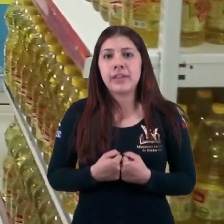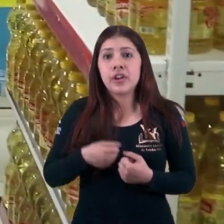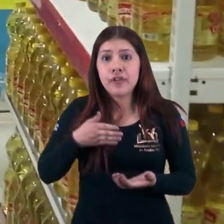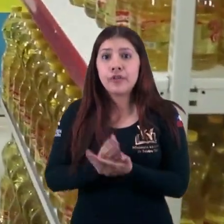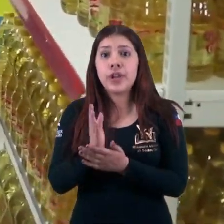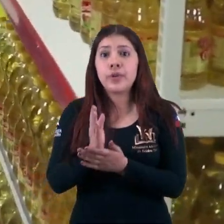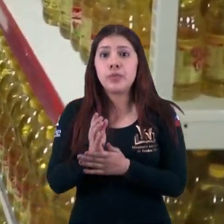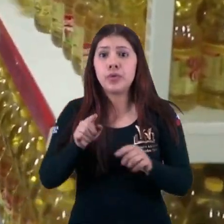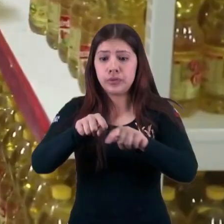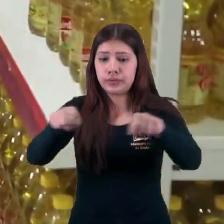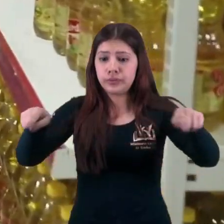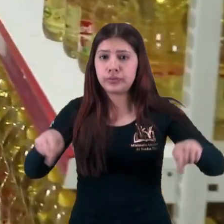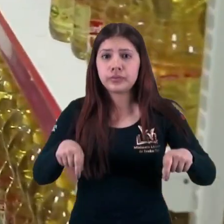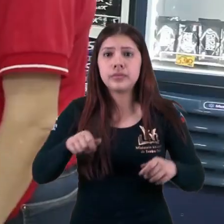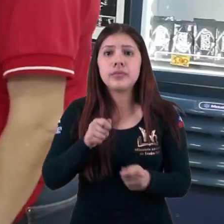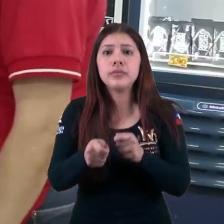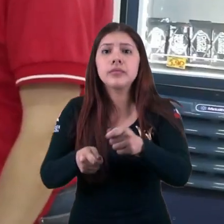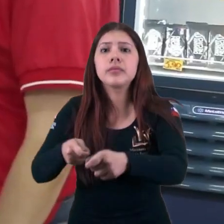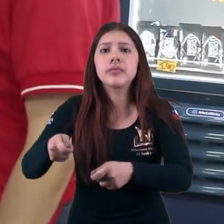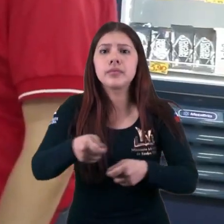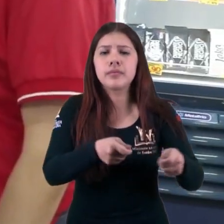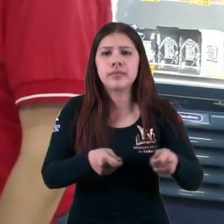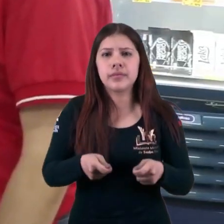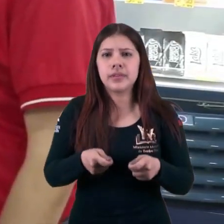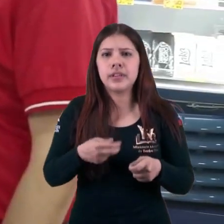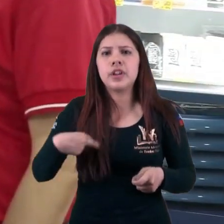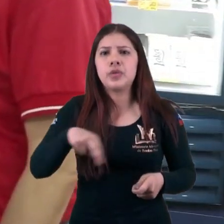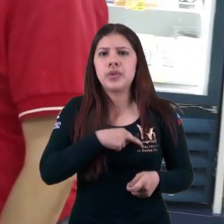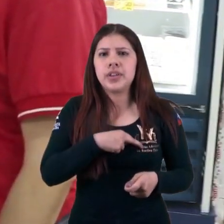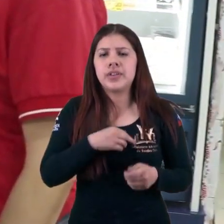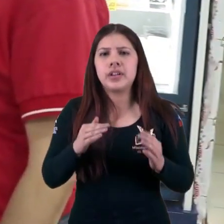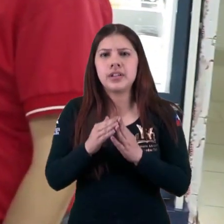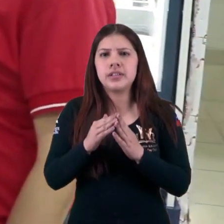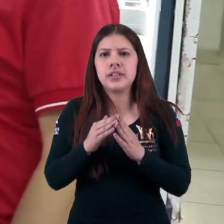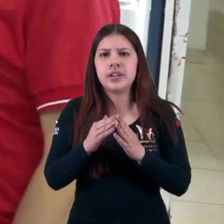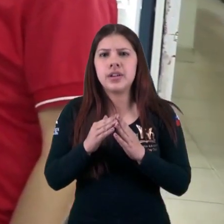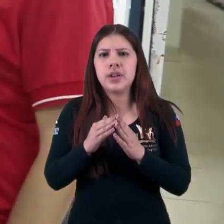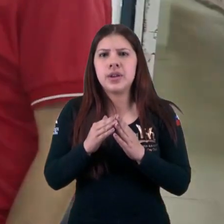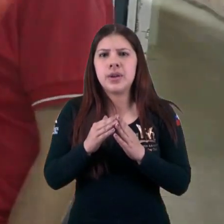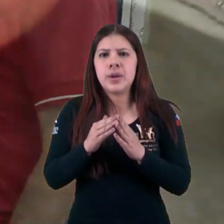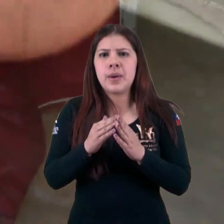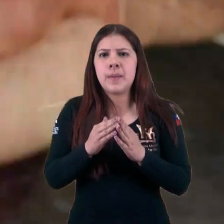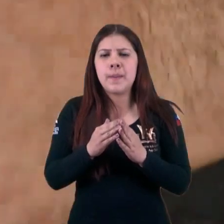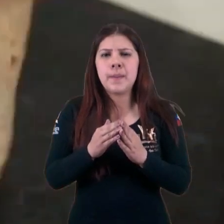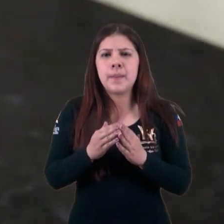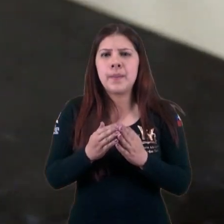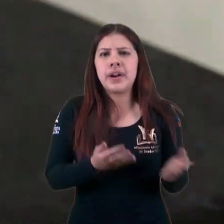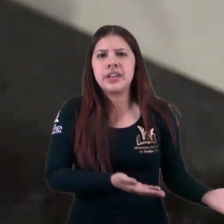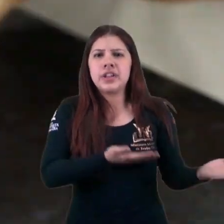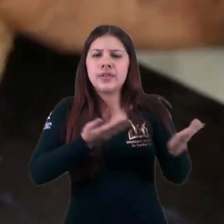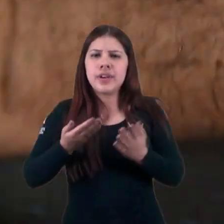Entonces, fuimos a un almacén cercano a nuestra casa. Con la esperanza de llevarnos los ingredientes para pagarlos después.